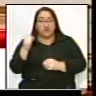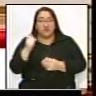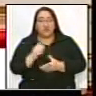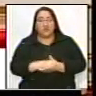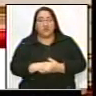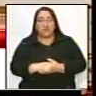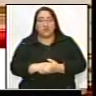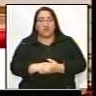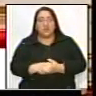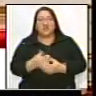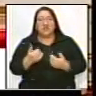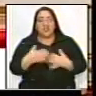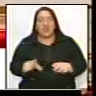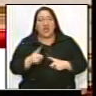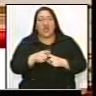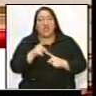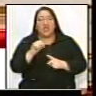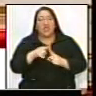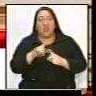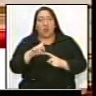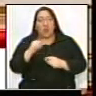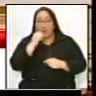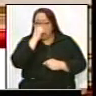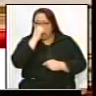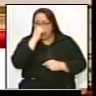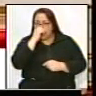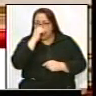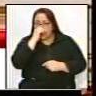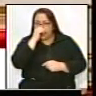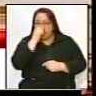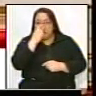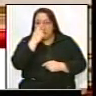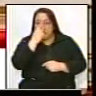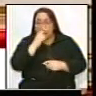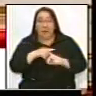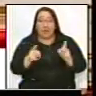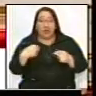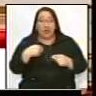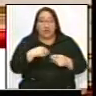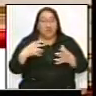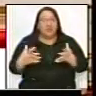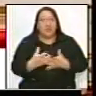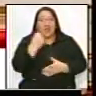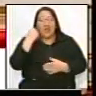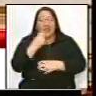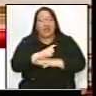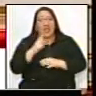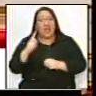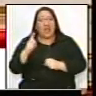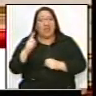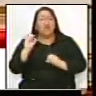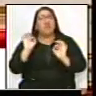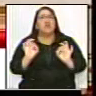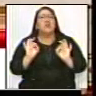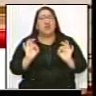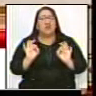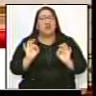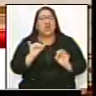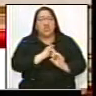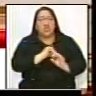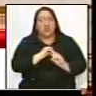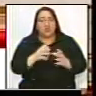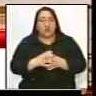de ser titulados. Pero sin embargo nos quitaron el derecho. La misma